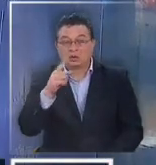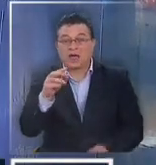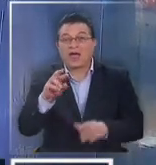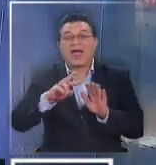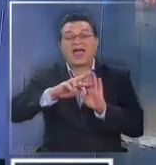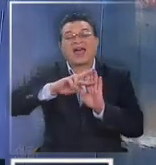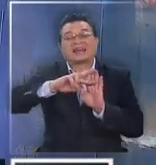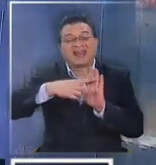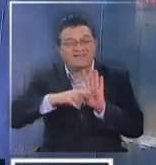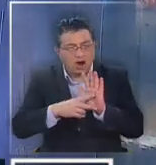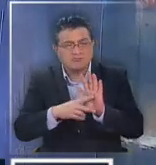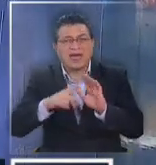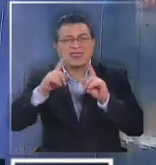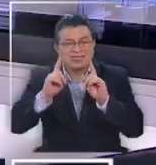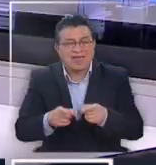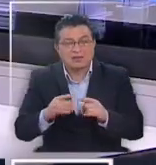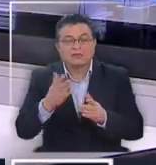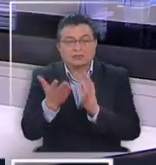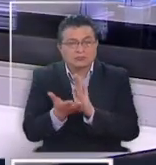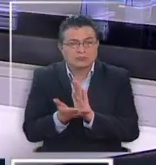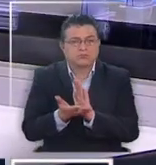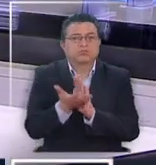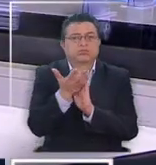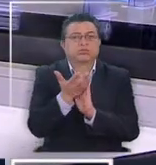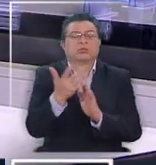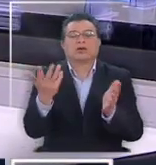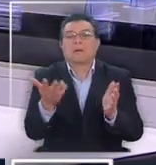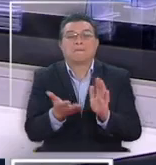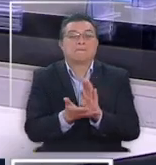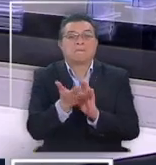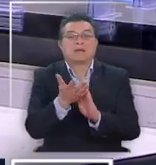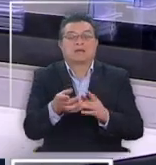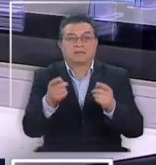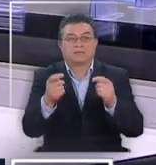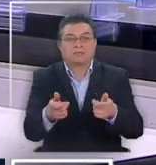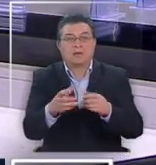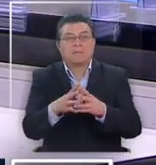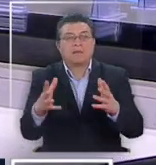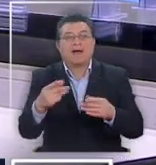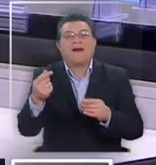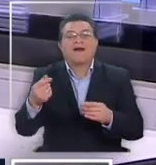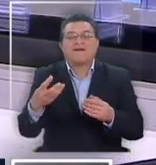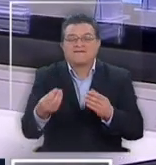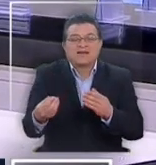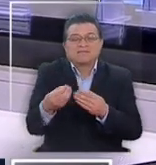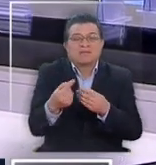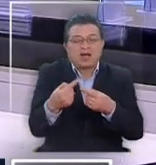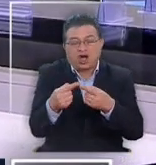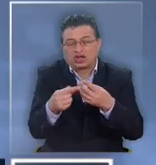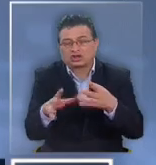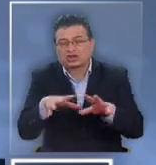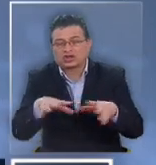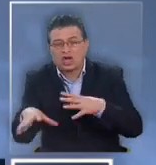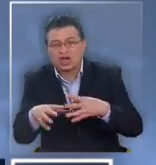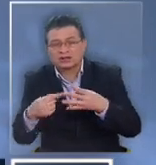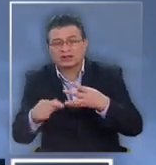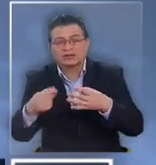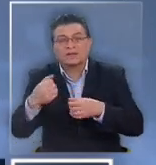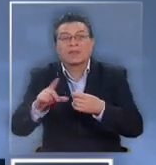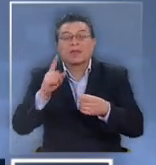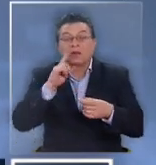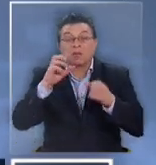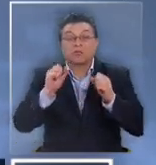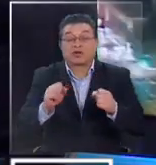reforma de subir los estándares en las capacidad de generar más valor agregado de generales de chile un